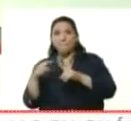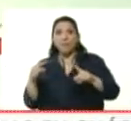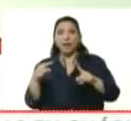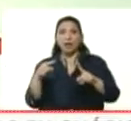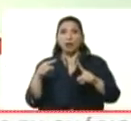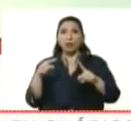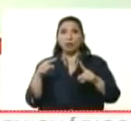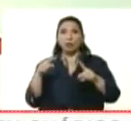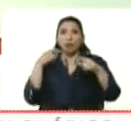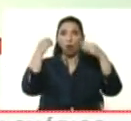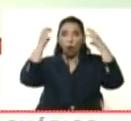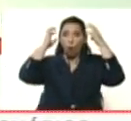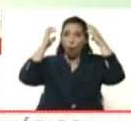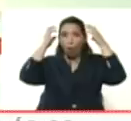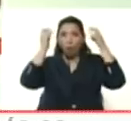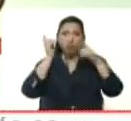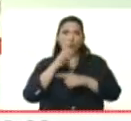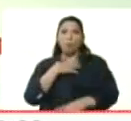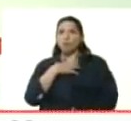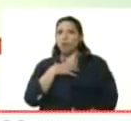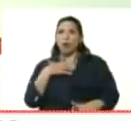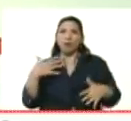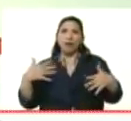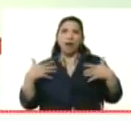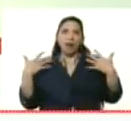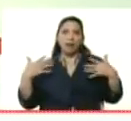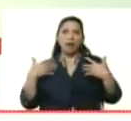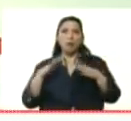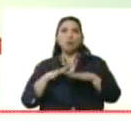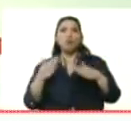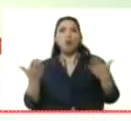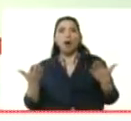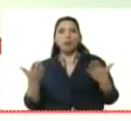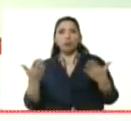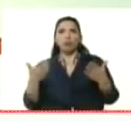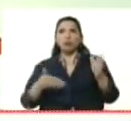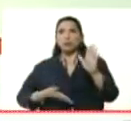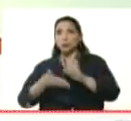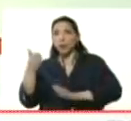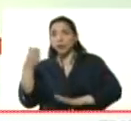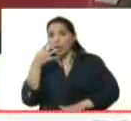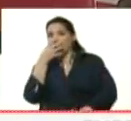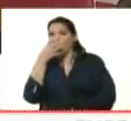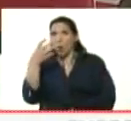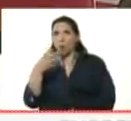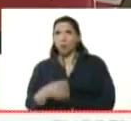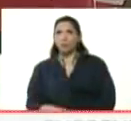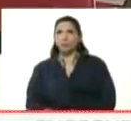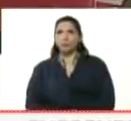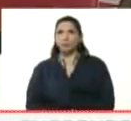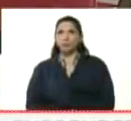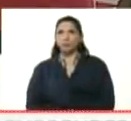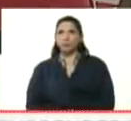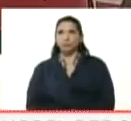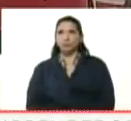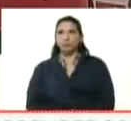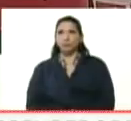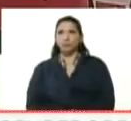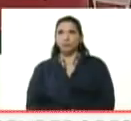pueden alegrar cuando sueltan a un lobo. Ay, pobrecito, lo soltaron. Se los